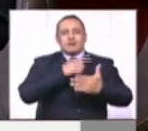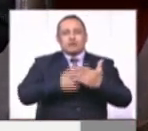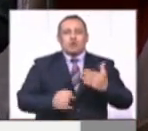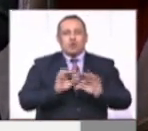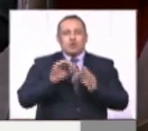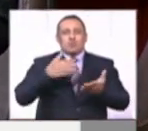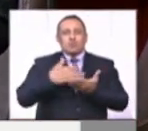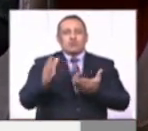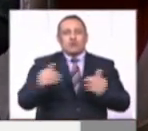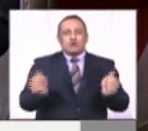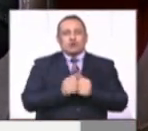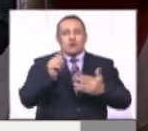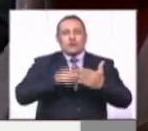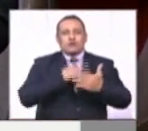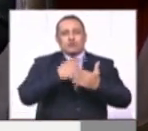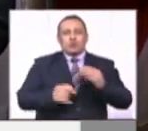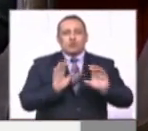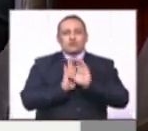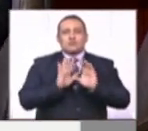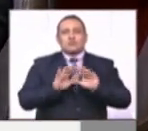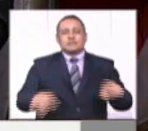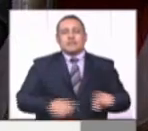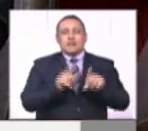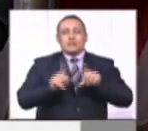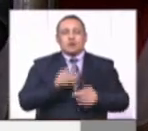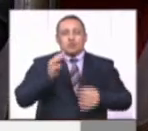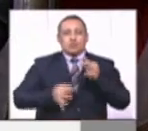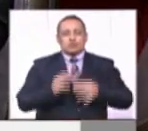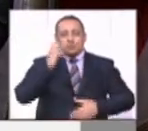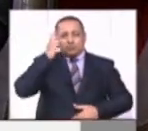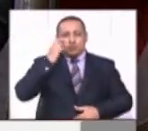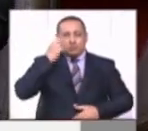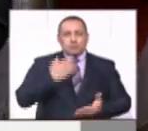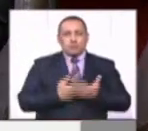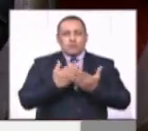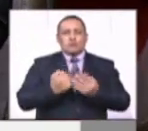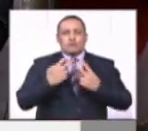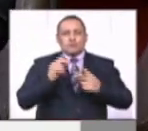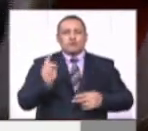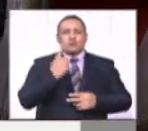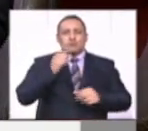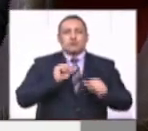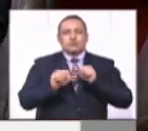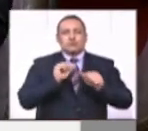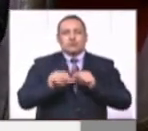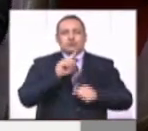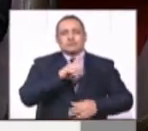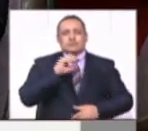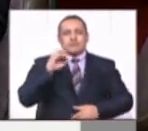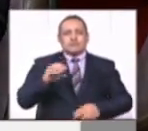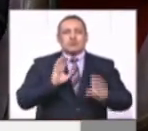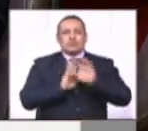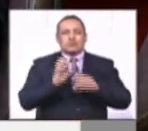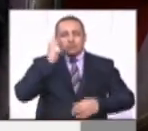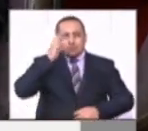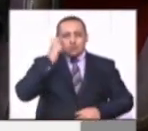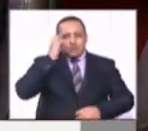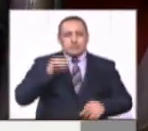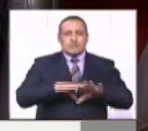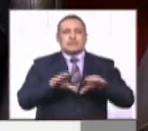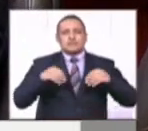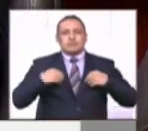destitución por infracción constitucional en un juicio político previsto en el primer párrafo del artículo 100 de la Constitución se